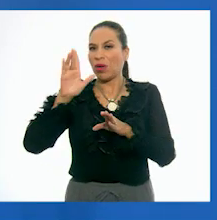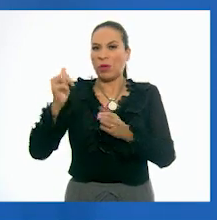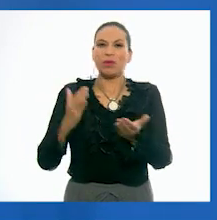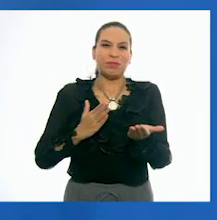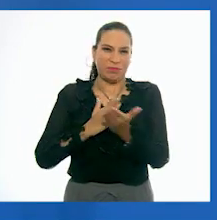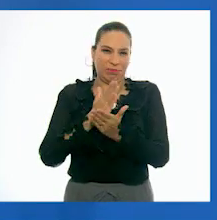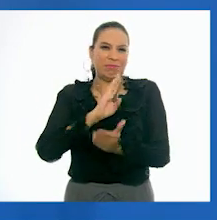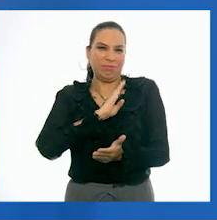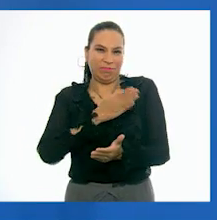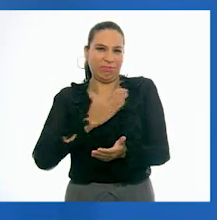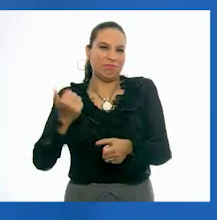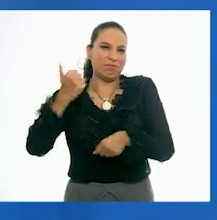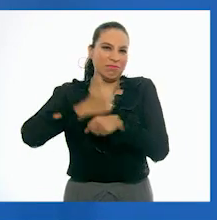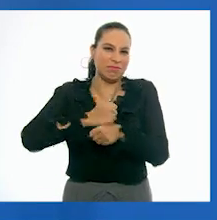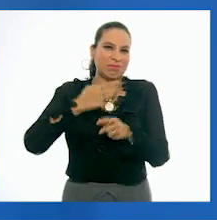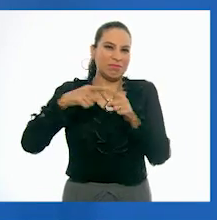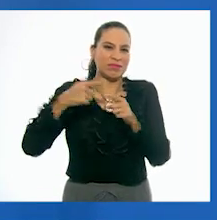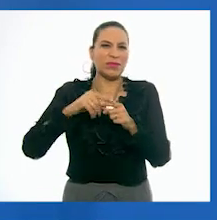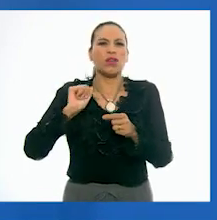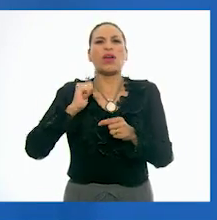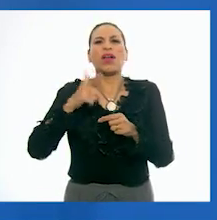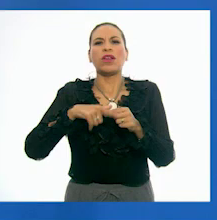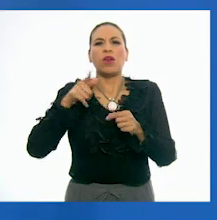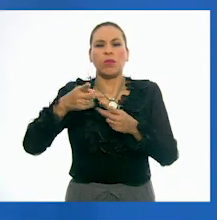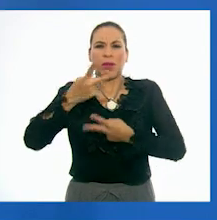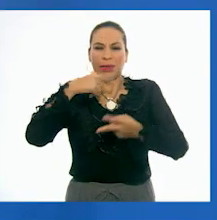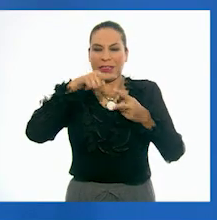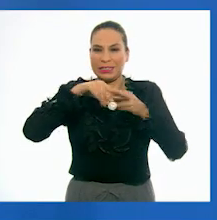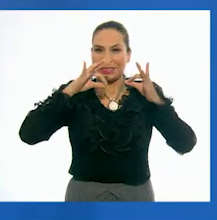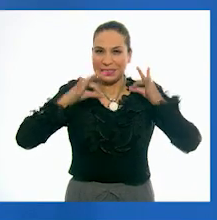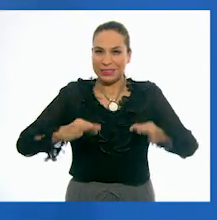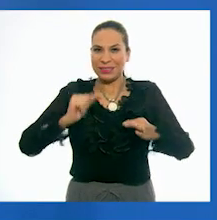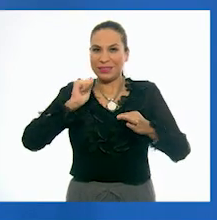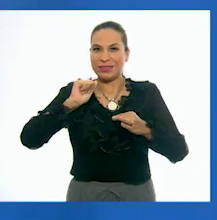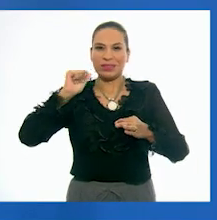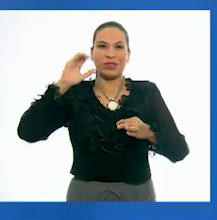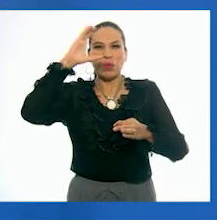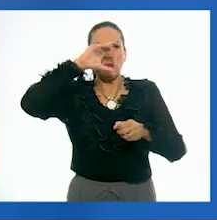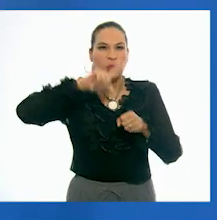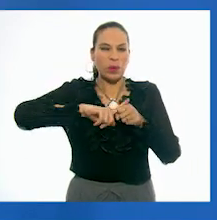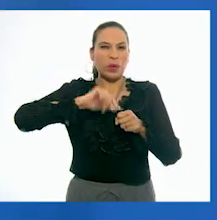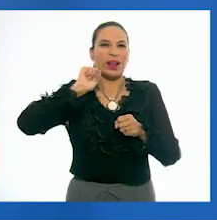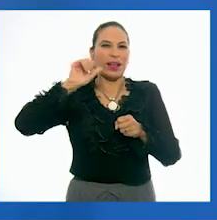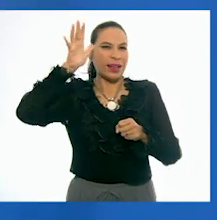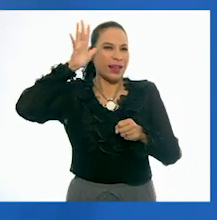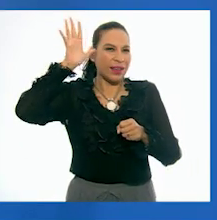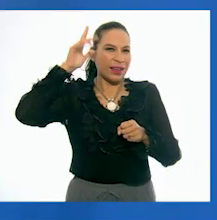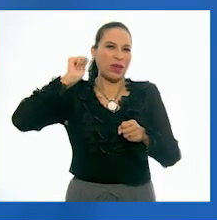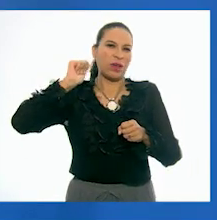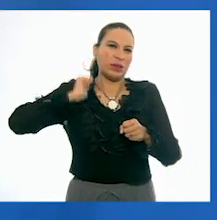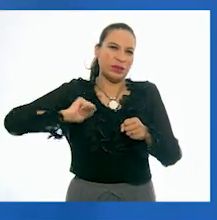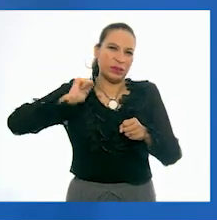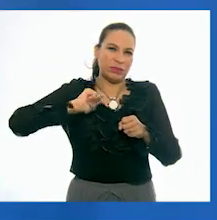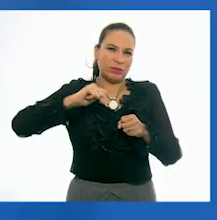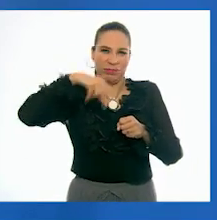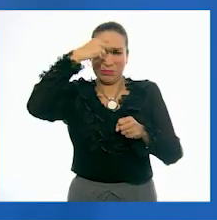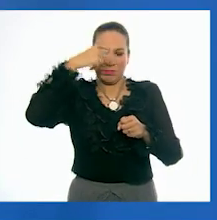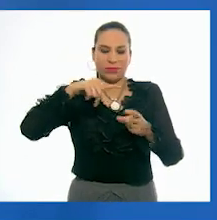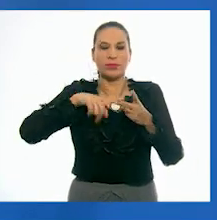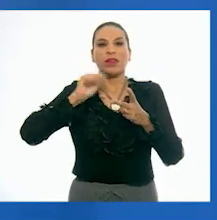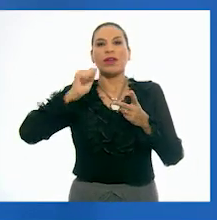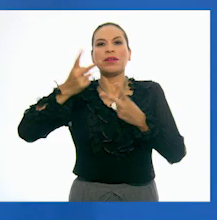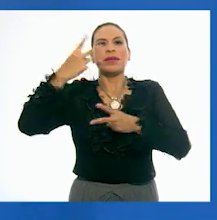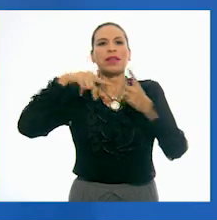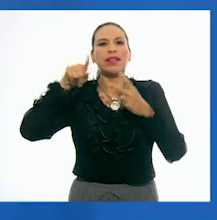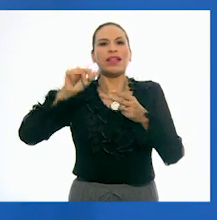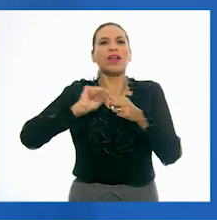conquista, es decir, aquello con raíz prehispánica, lo que tiene raíz española o raíz europea y lo que